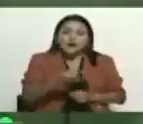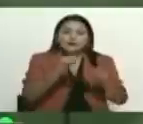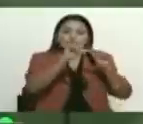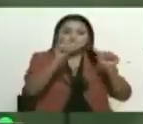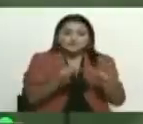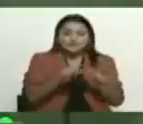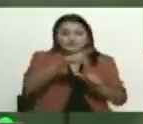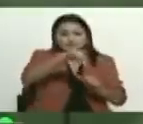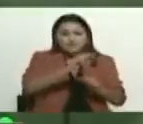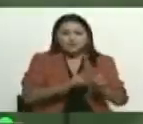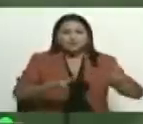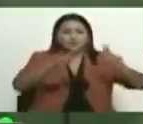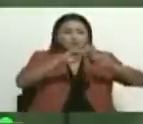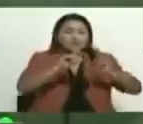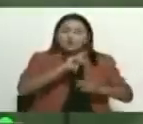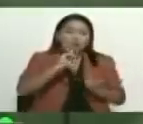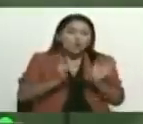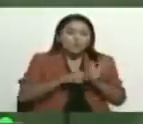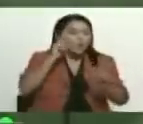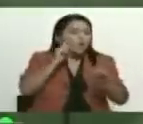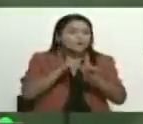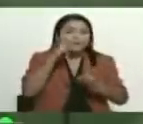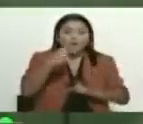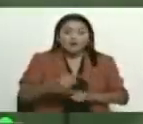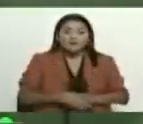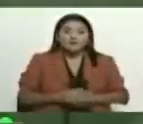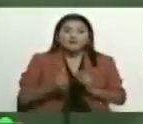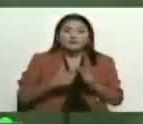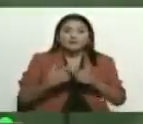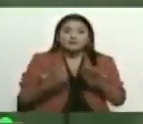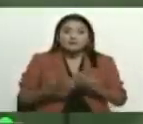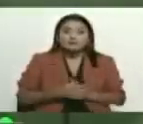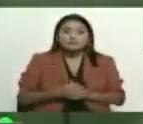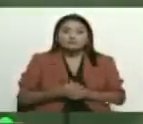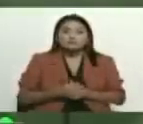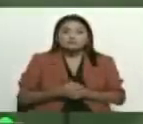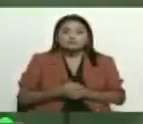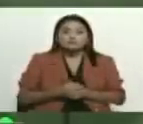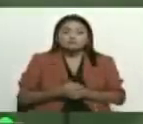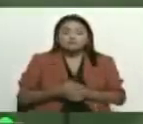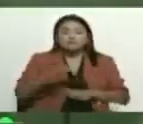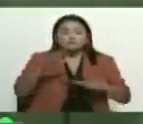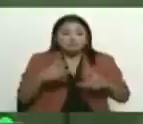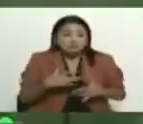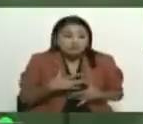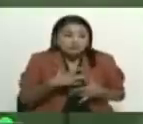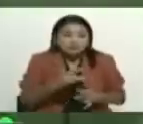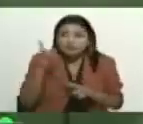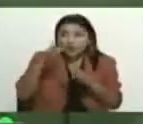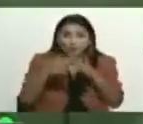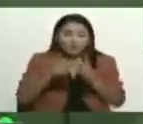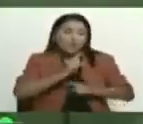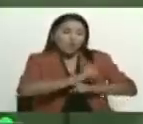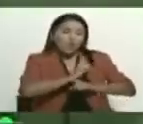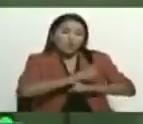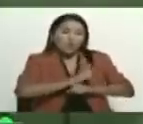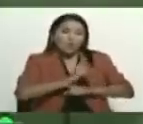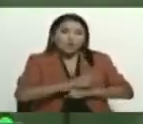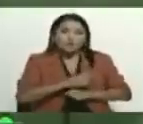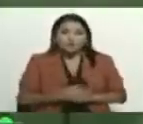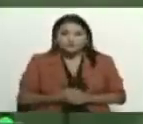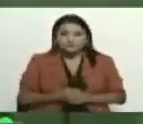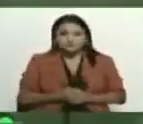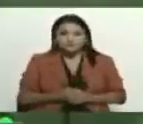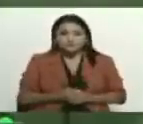Naciones Unidas no cumplen con su mandato y acaban siendo instrumentalizadas por los intereses de Estados Unidos de América y